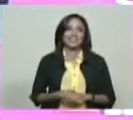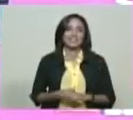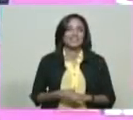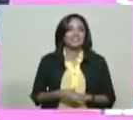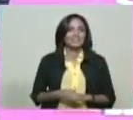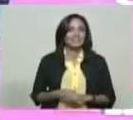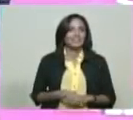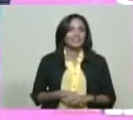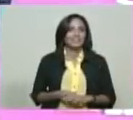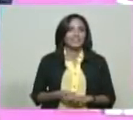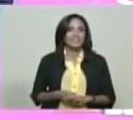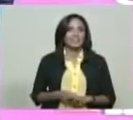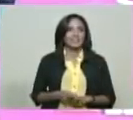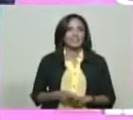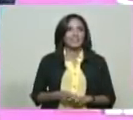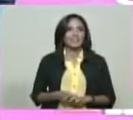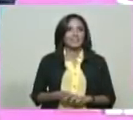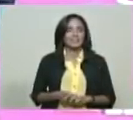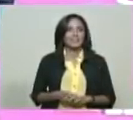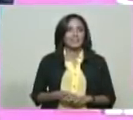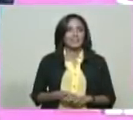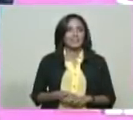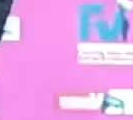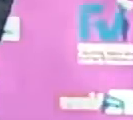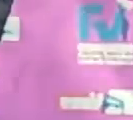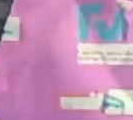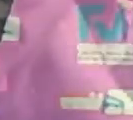para, en lo organizativo,